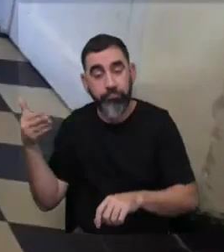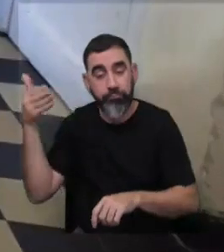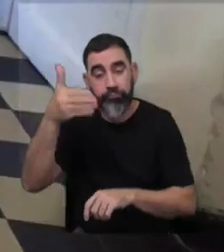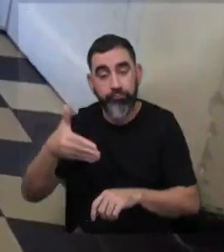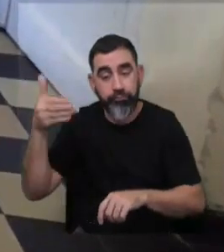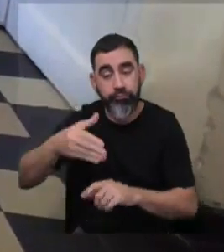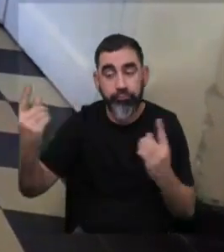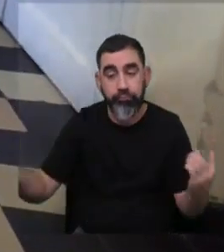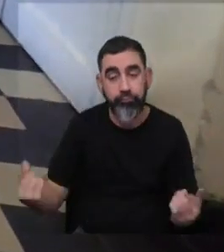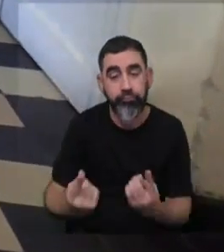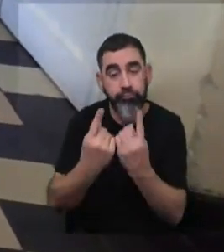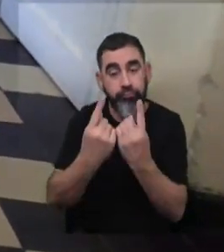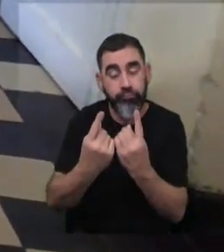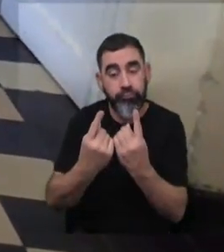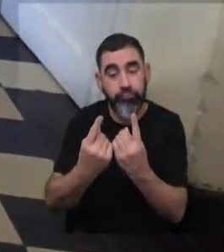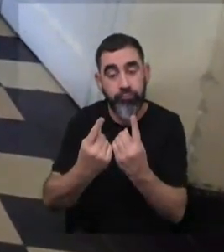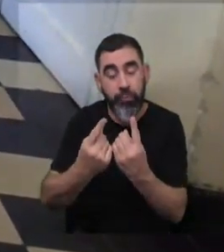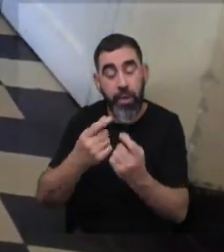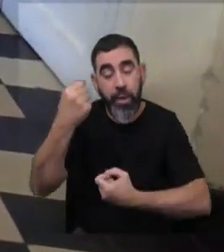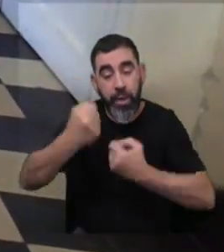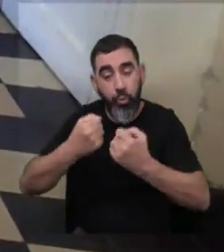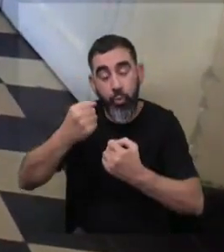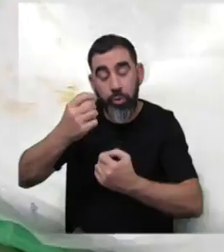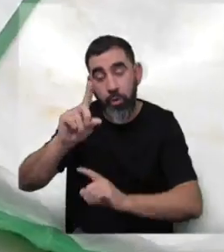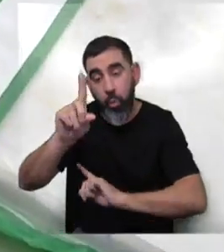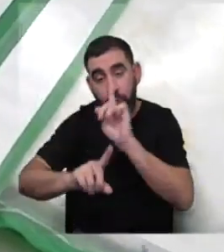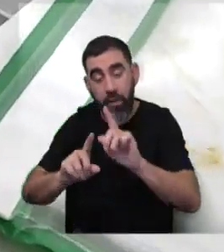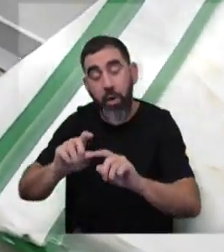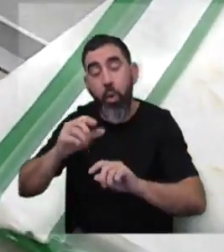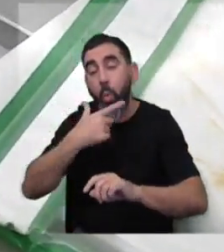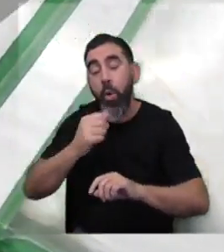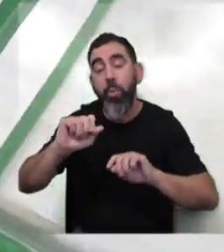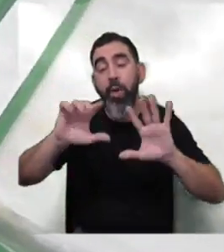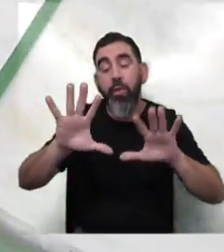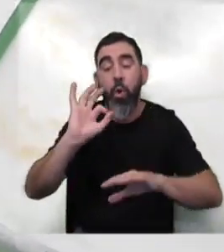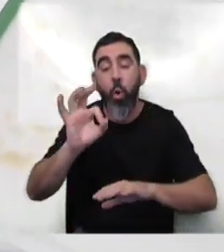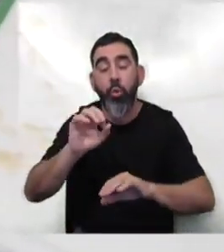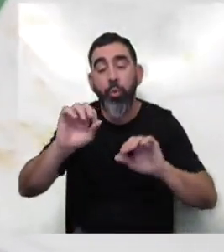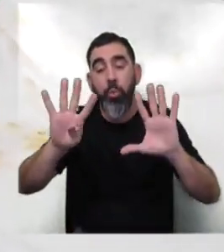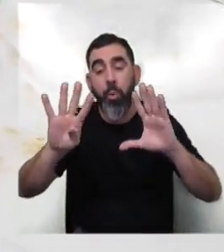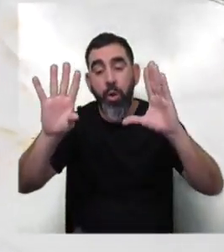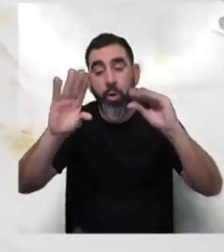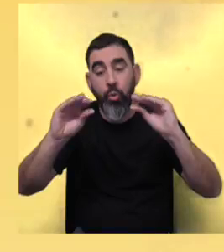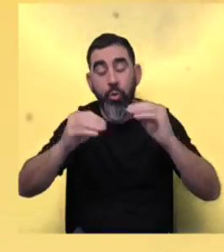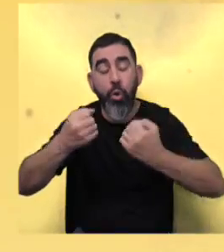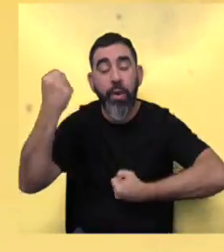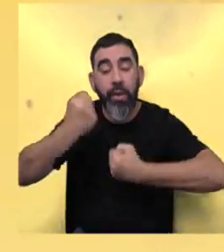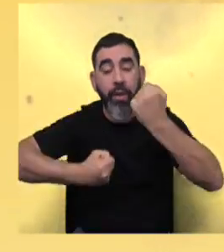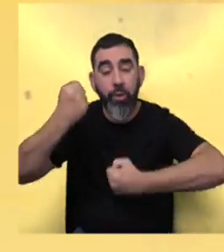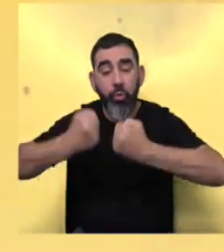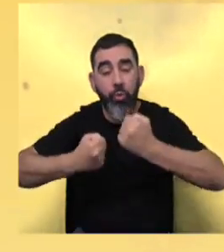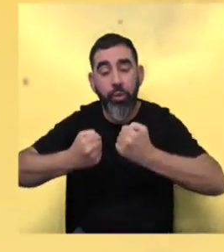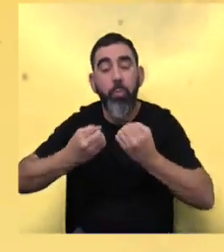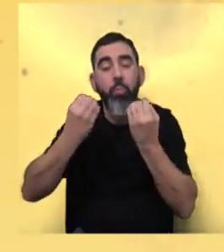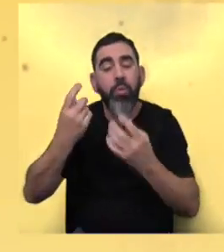en el encuentro entre la academia y la industria que tendrá lugar el jueves 10 de octubre a las 9 en el Club de los Industriales en el marco de